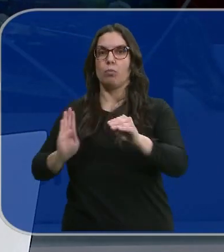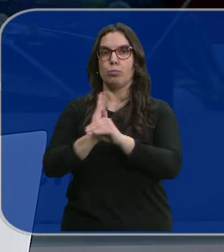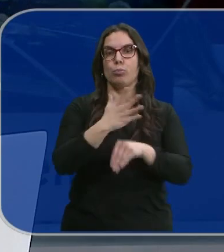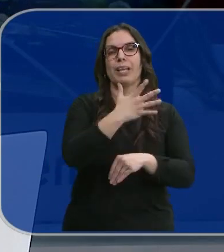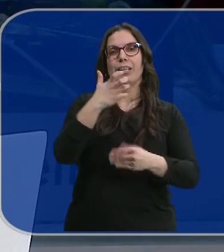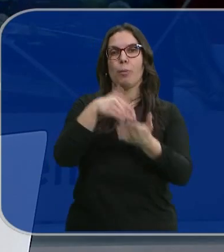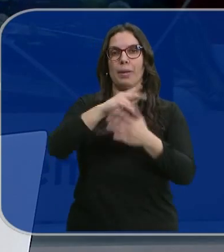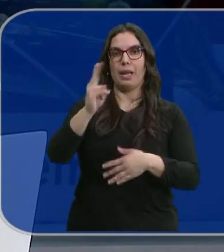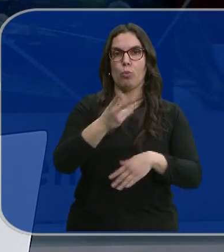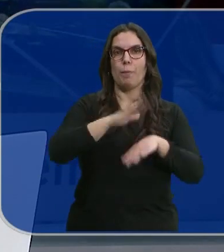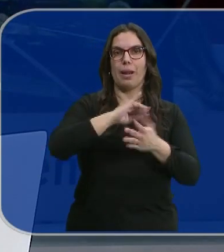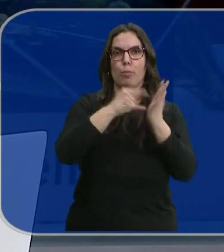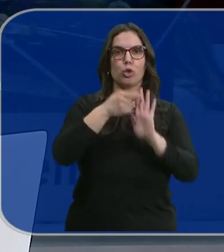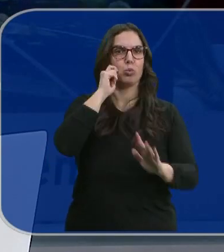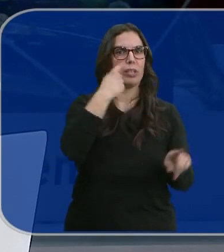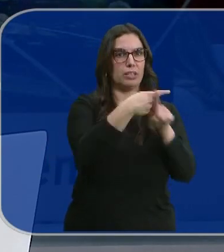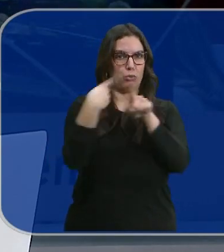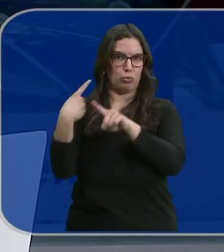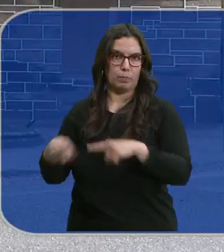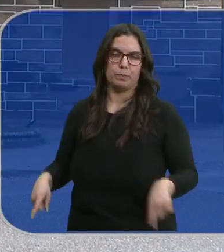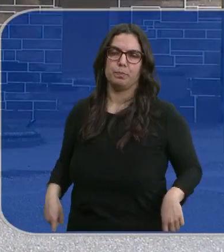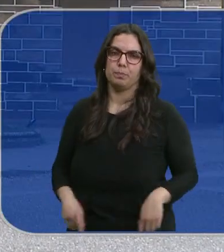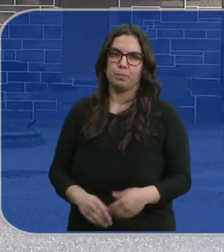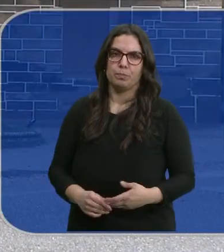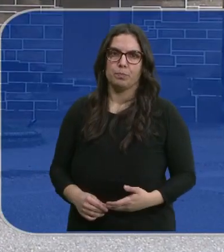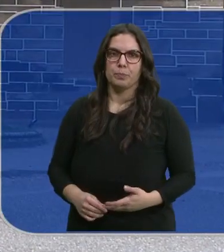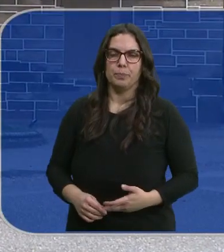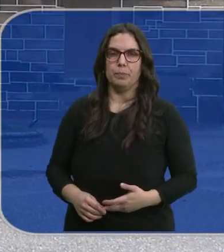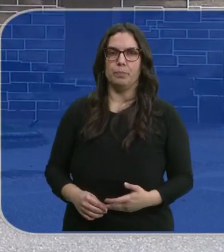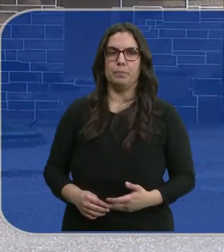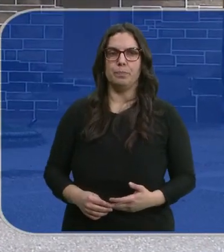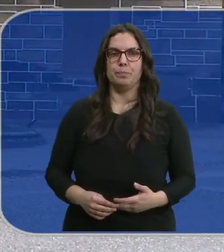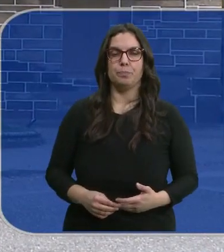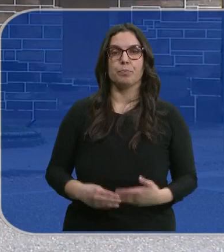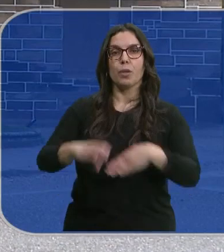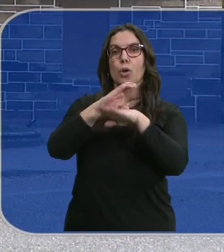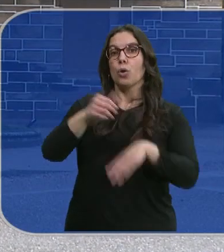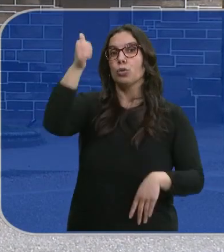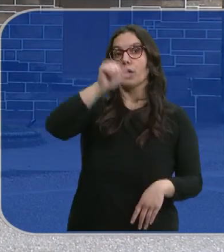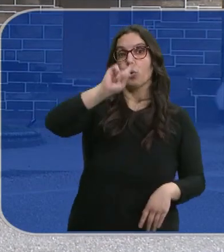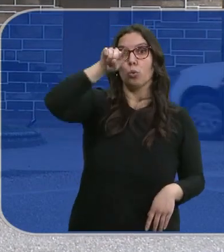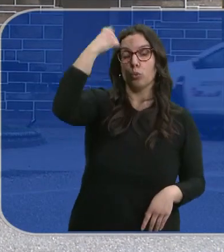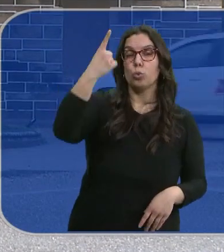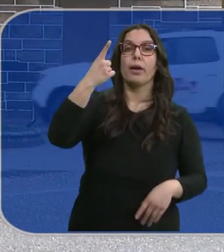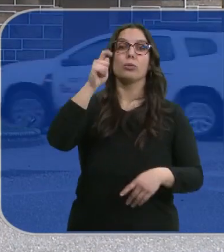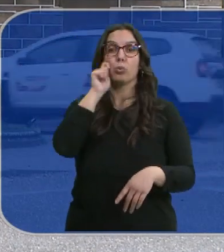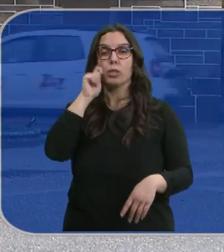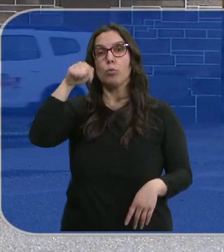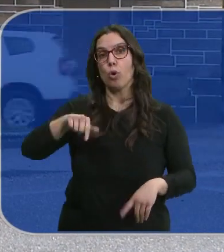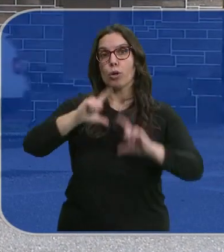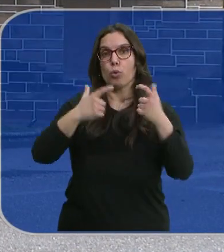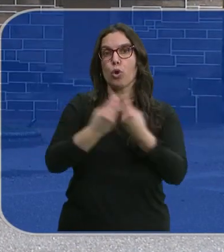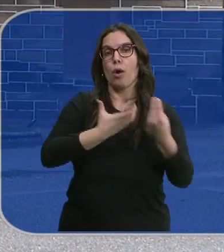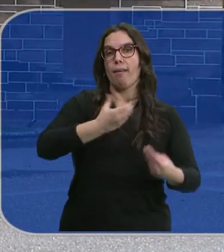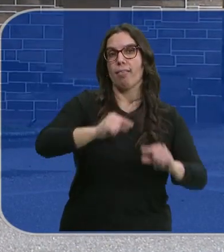de euros en varios proyectos turísticos. Pablo Carretero. El consejero de Cultura y Turismo ha estado reunido hoy con alcaldes de la